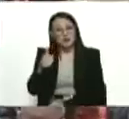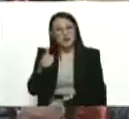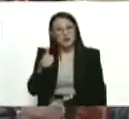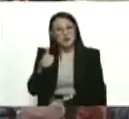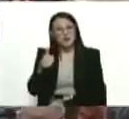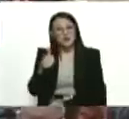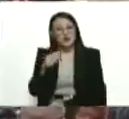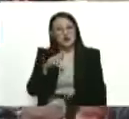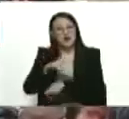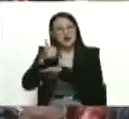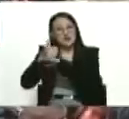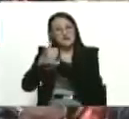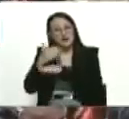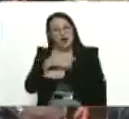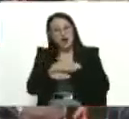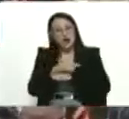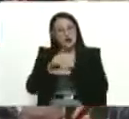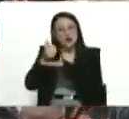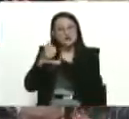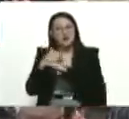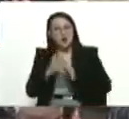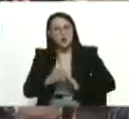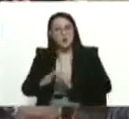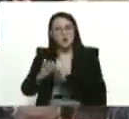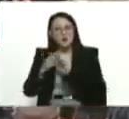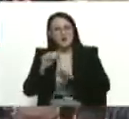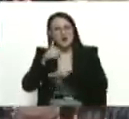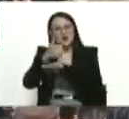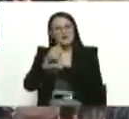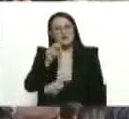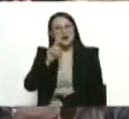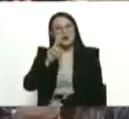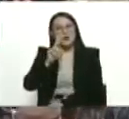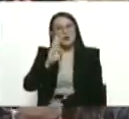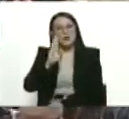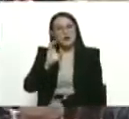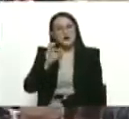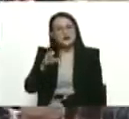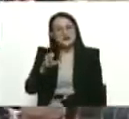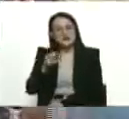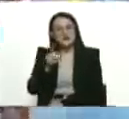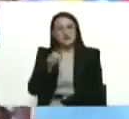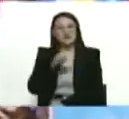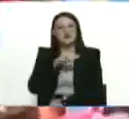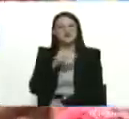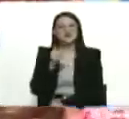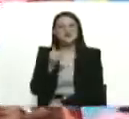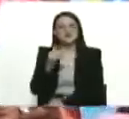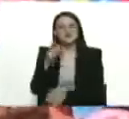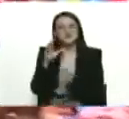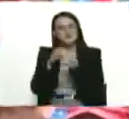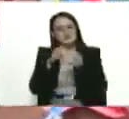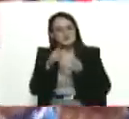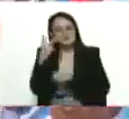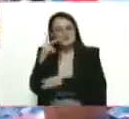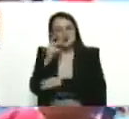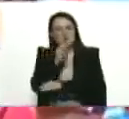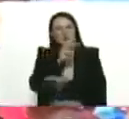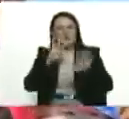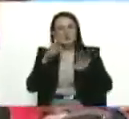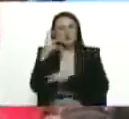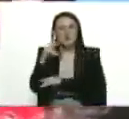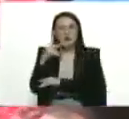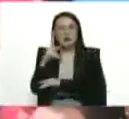de calle, jefe de comunidad, jefe de VCH, los que son miembros del equipo político parroquial de las 39